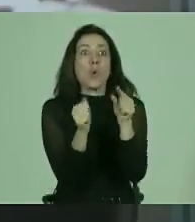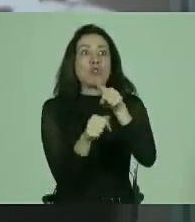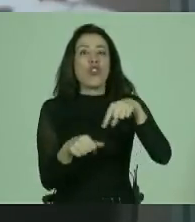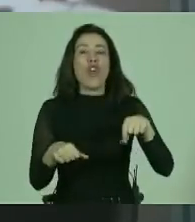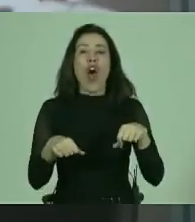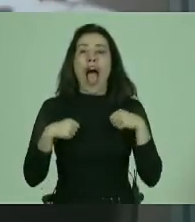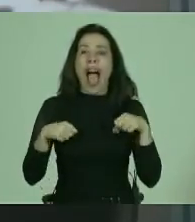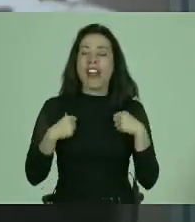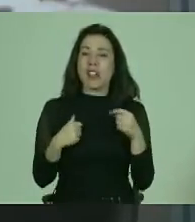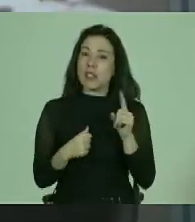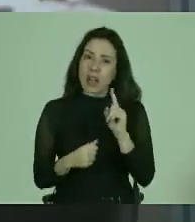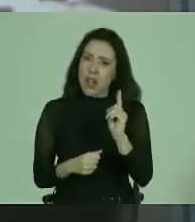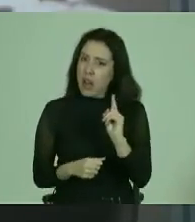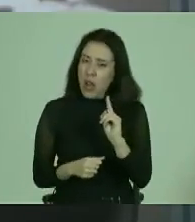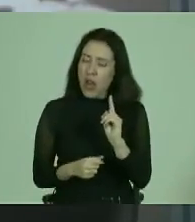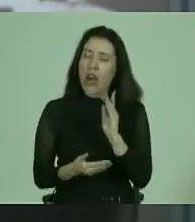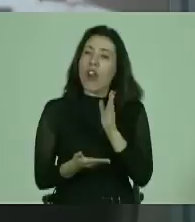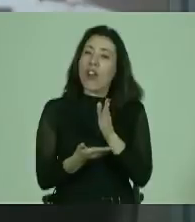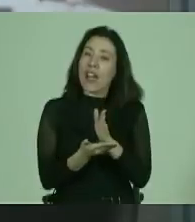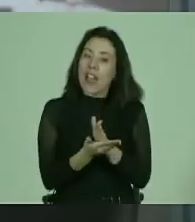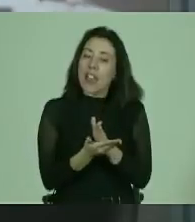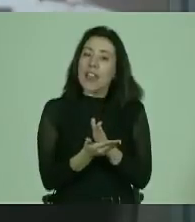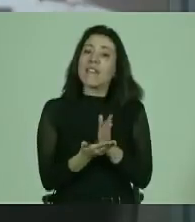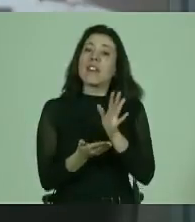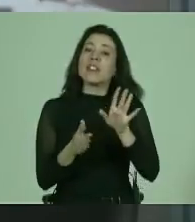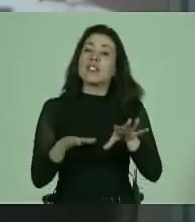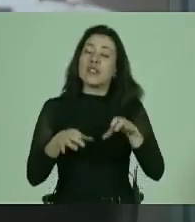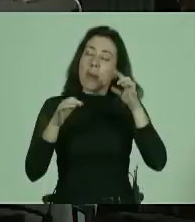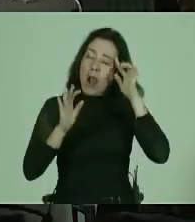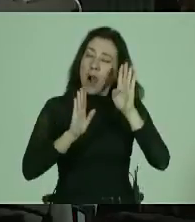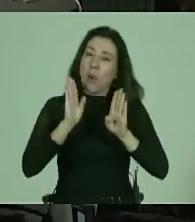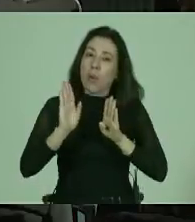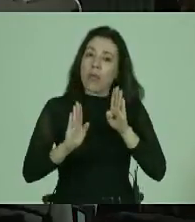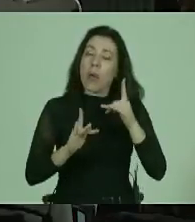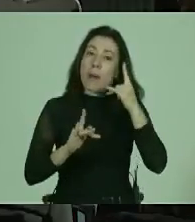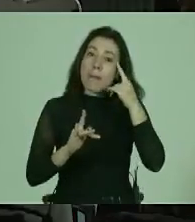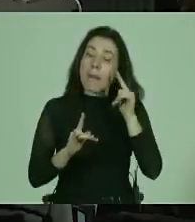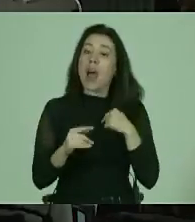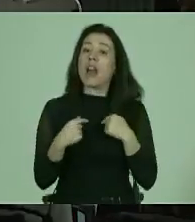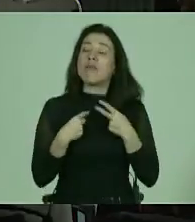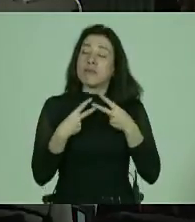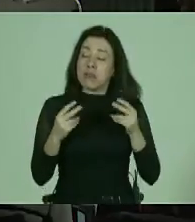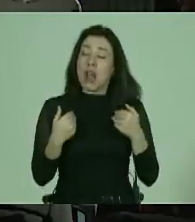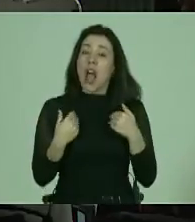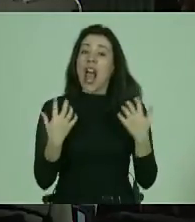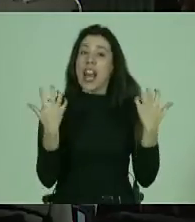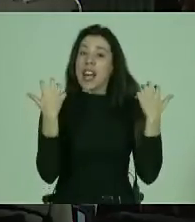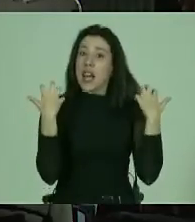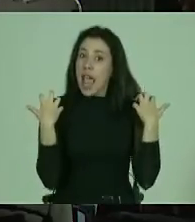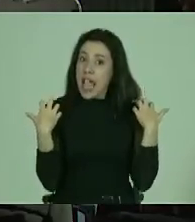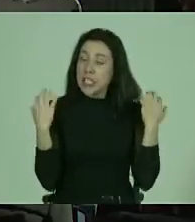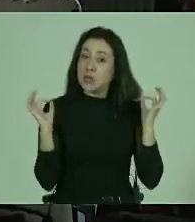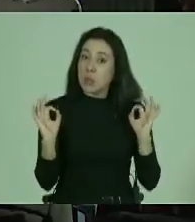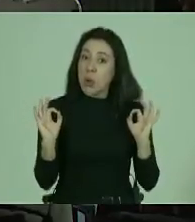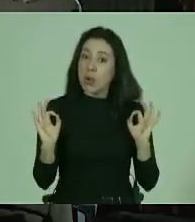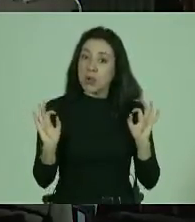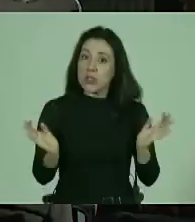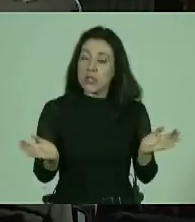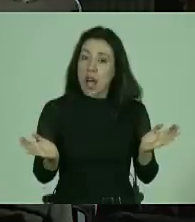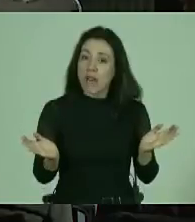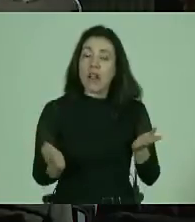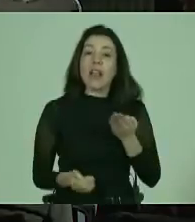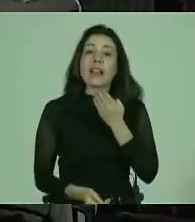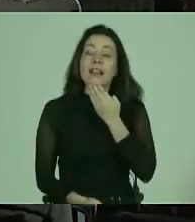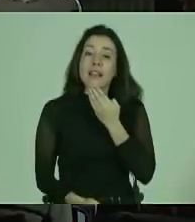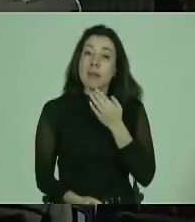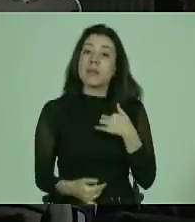sino que lo que hay que tomar en las debidas medidas de precaución para un ejercicio responsable no y